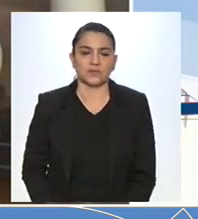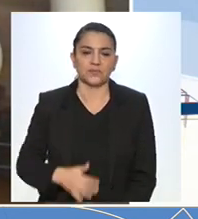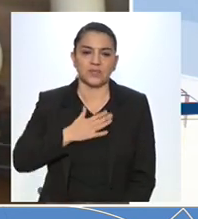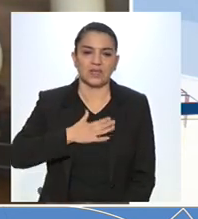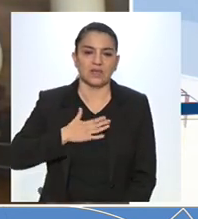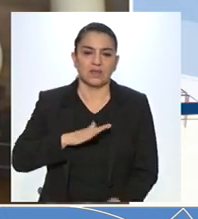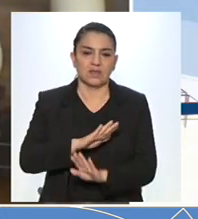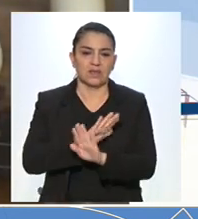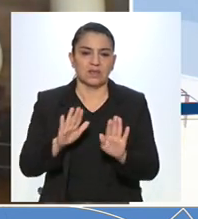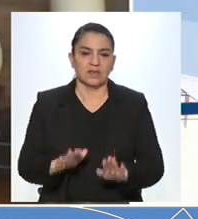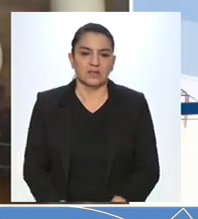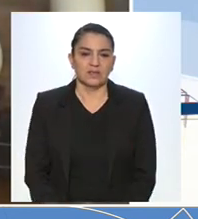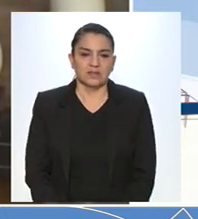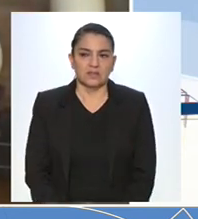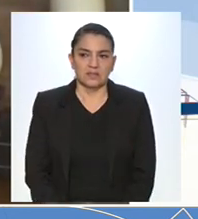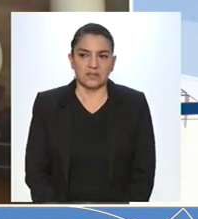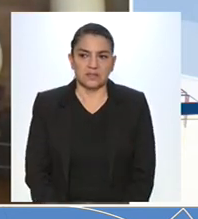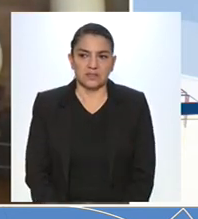con esto.